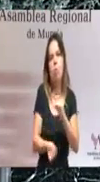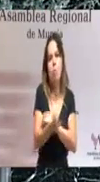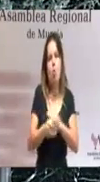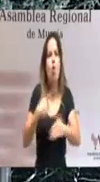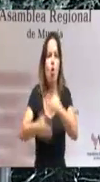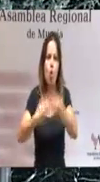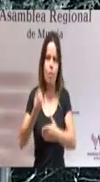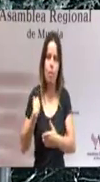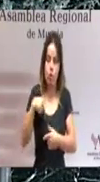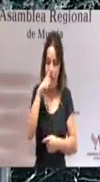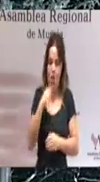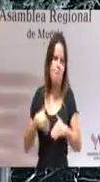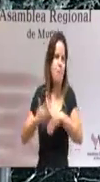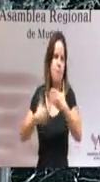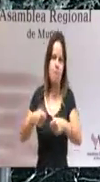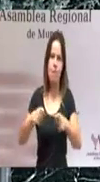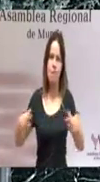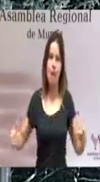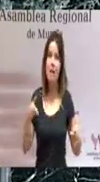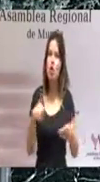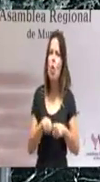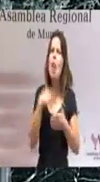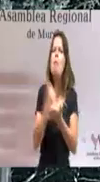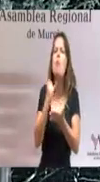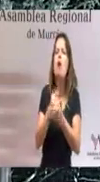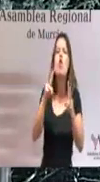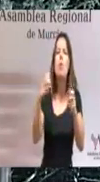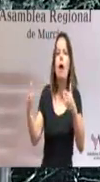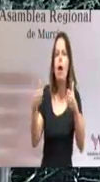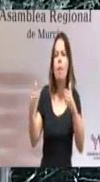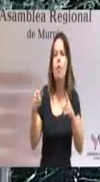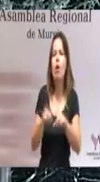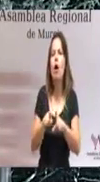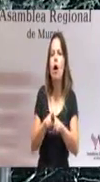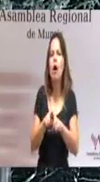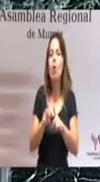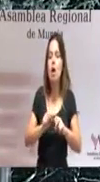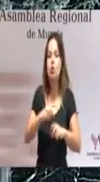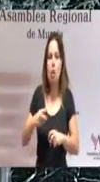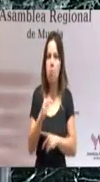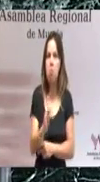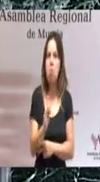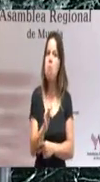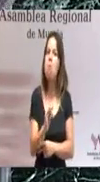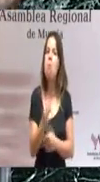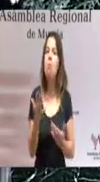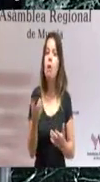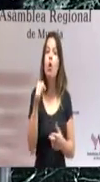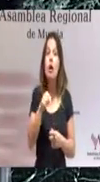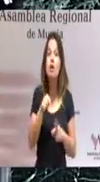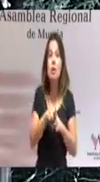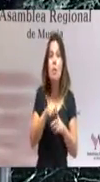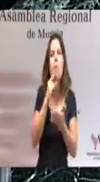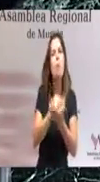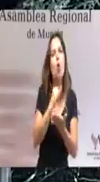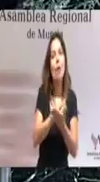estamos creando en este último año. Esta es la prueba de una nueva etapa que está dando buenos resultados, pero esta también es la